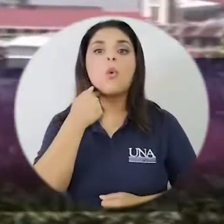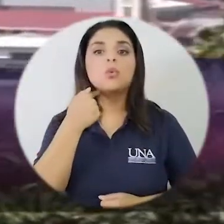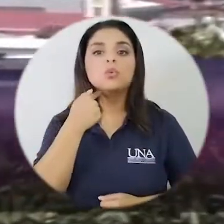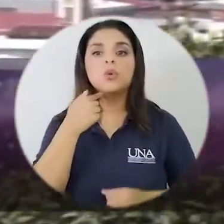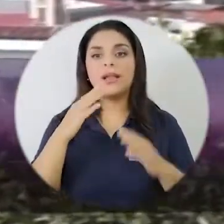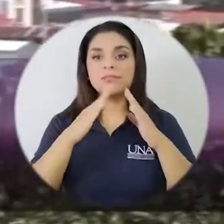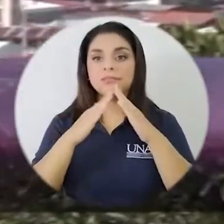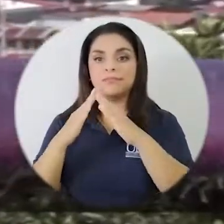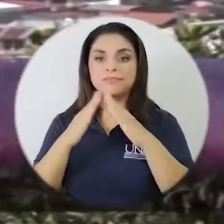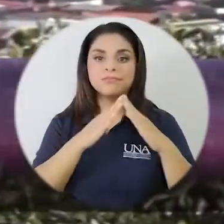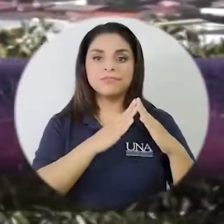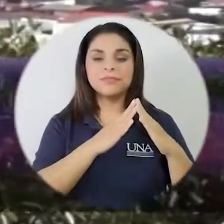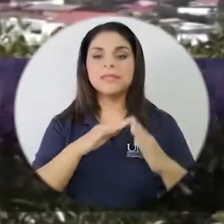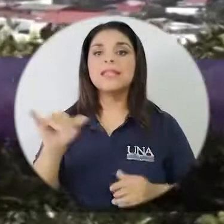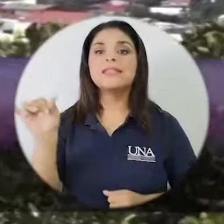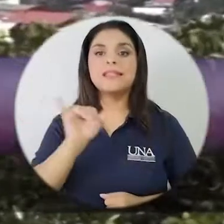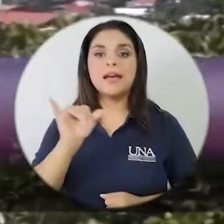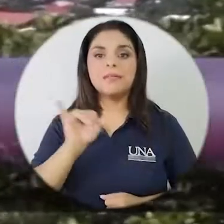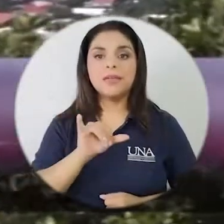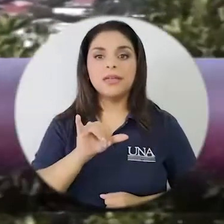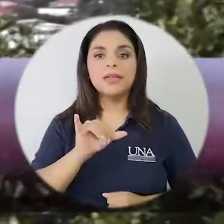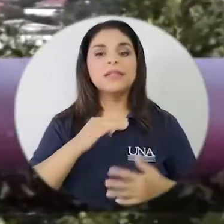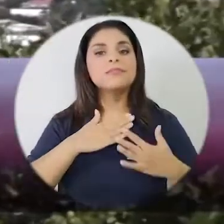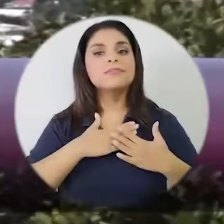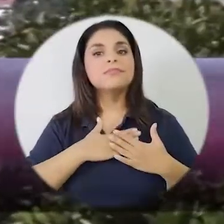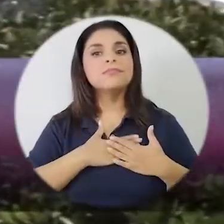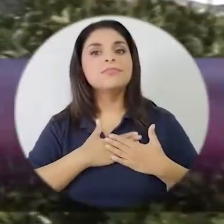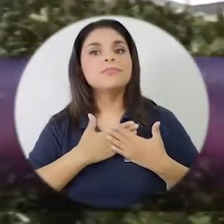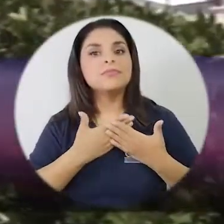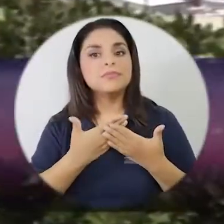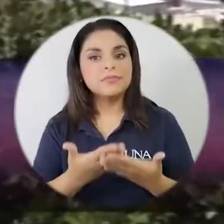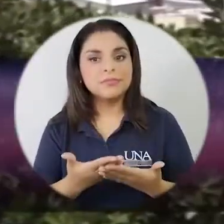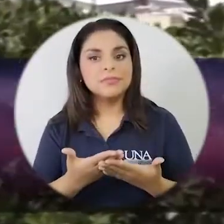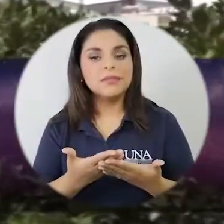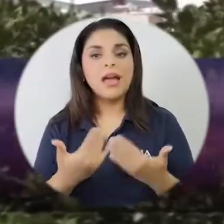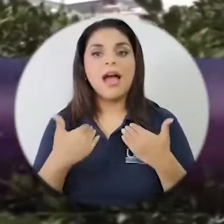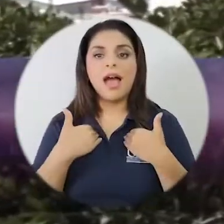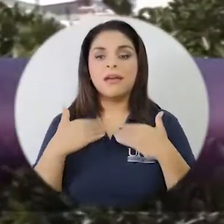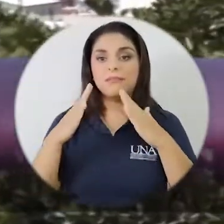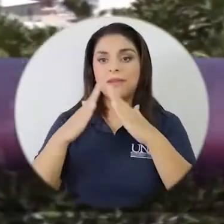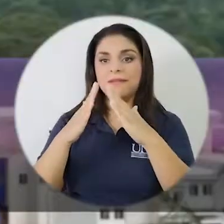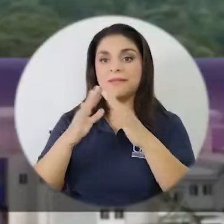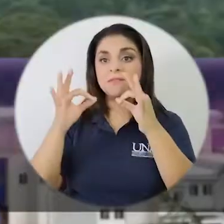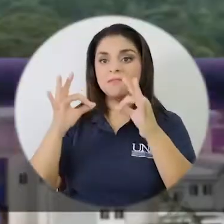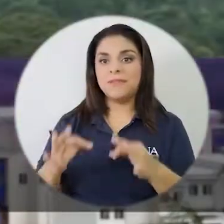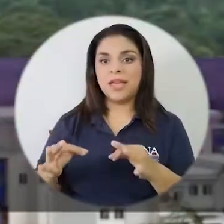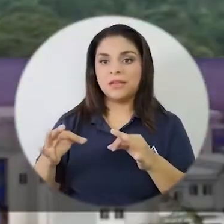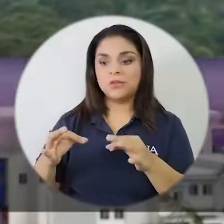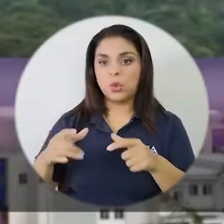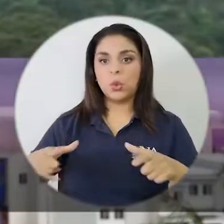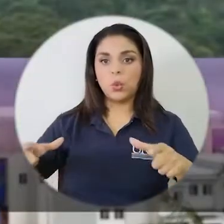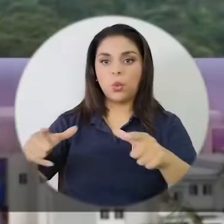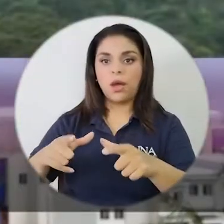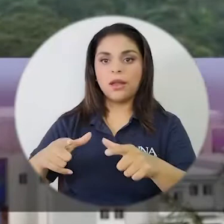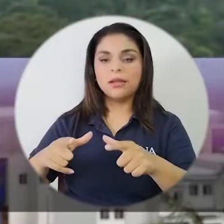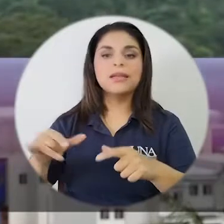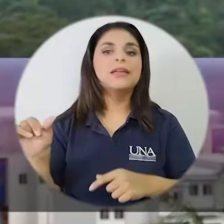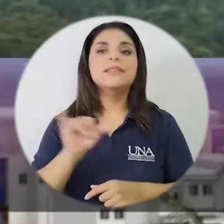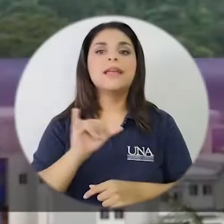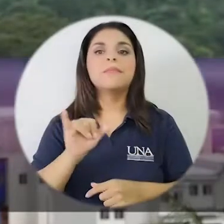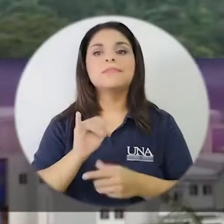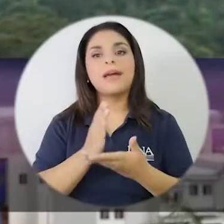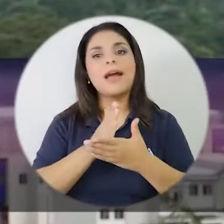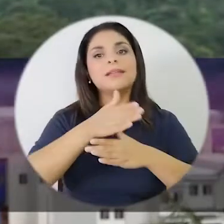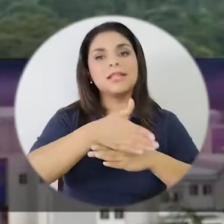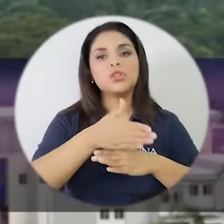las viviendas, y por supuesto en la disponibilidad de tener una vivienda bien ubicada. Y por otra parte tiene que ver con el